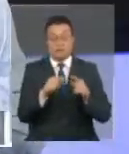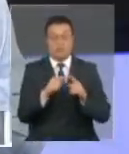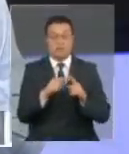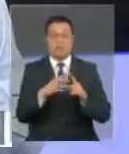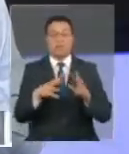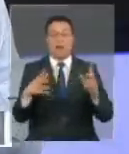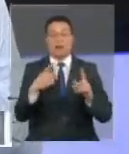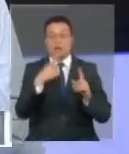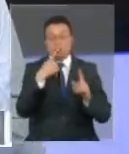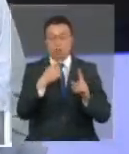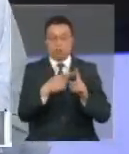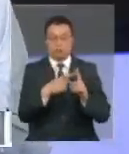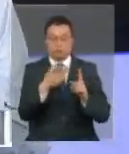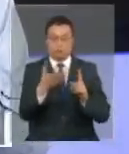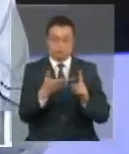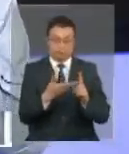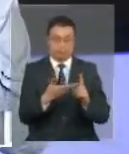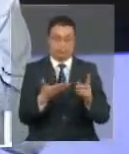duro, don Daniel.